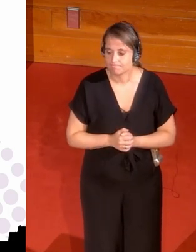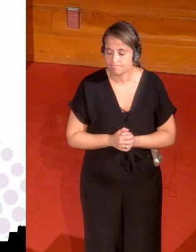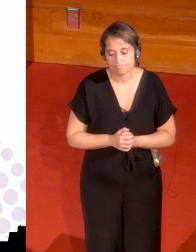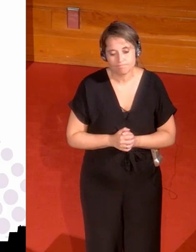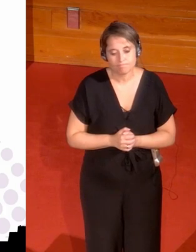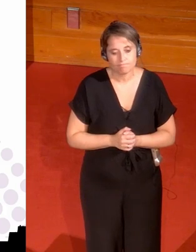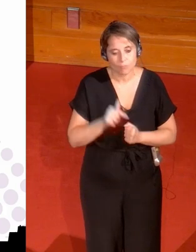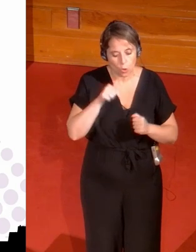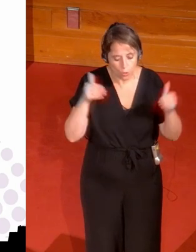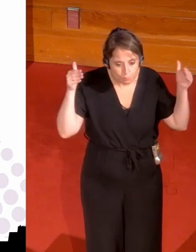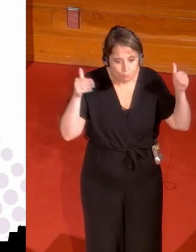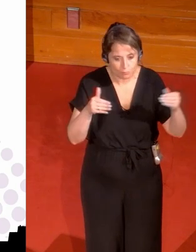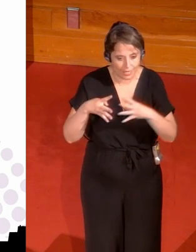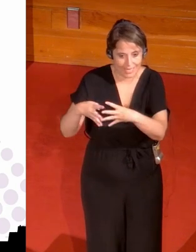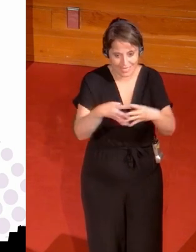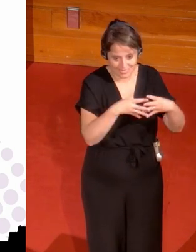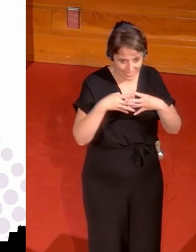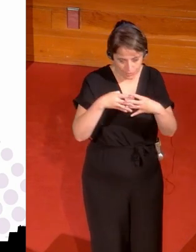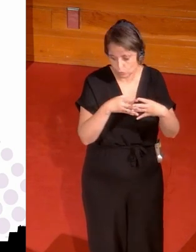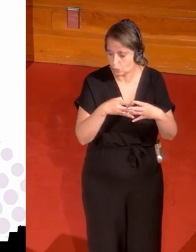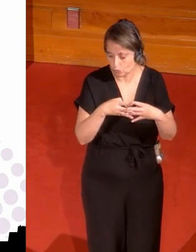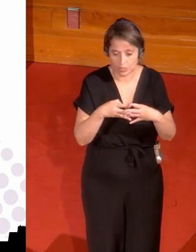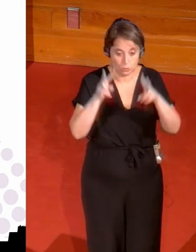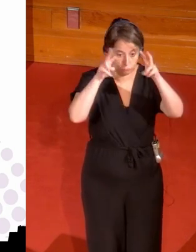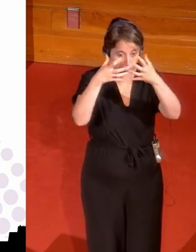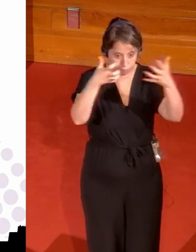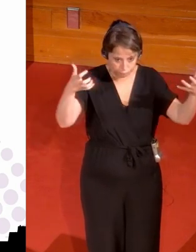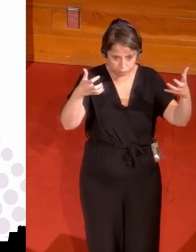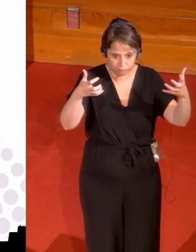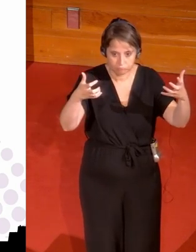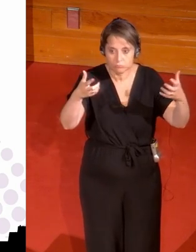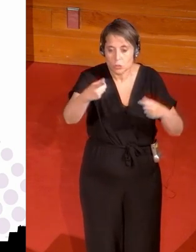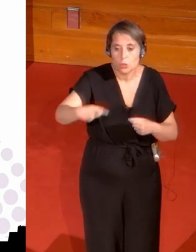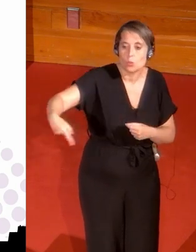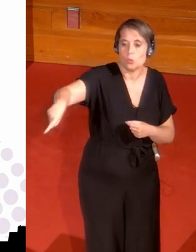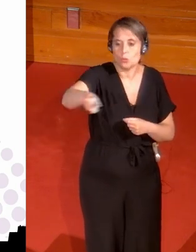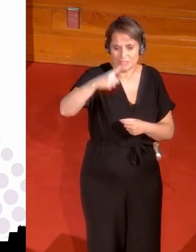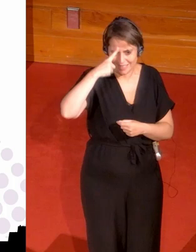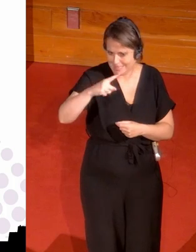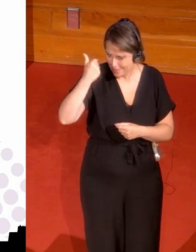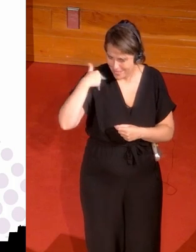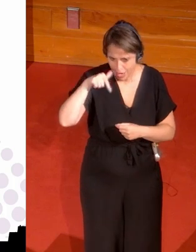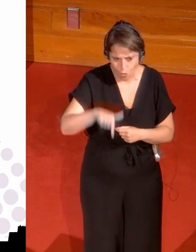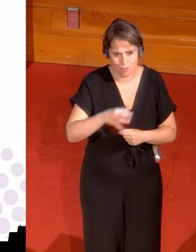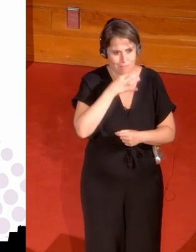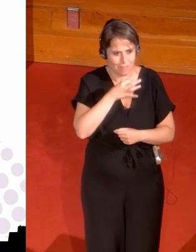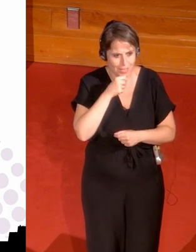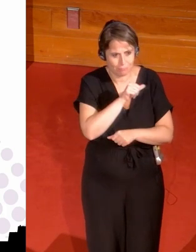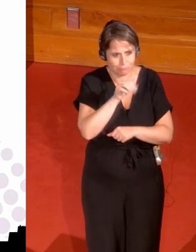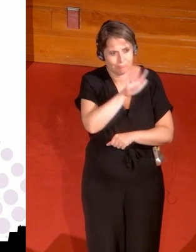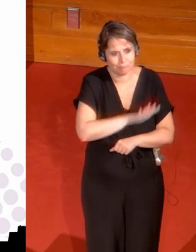a hablar de Estados Unidos lo dice el enunciado y por lo tanto ustedes lo saben y vamos a hablar